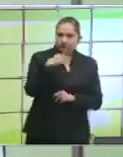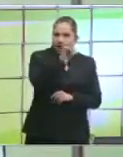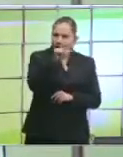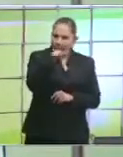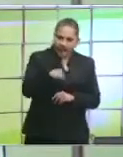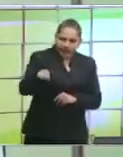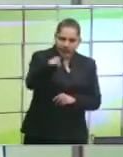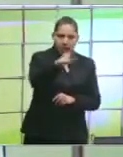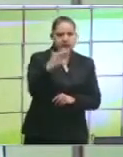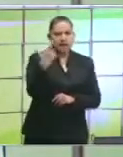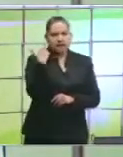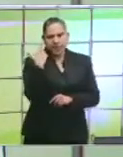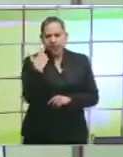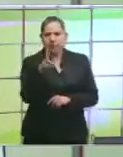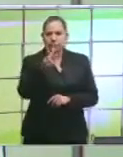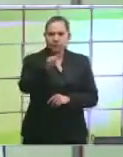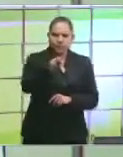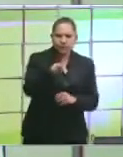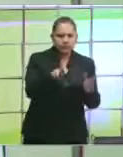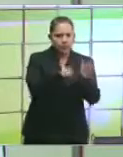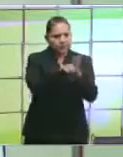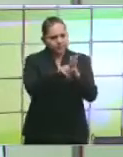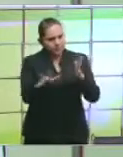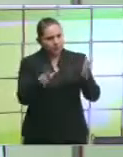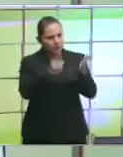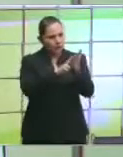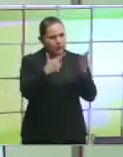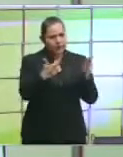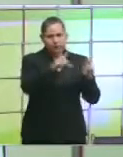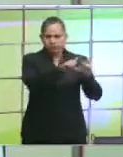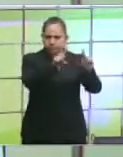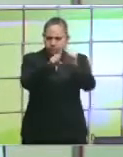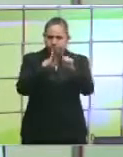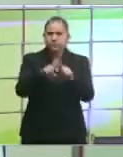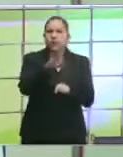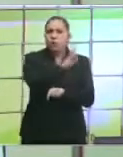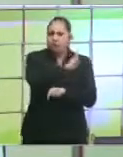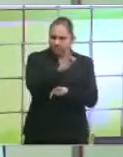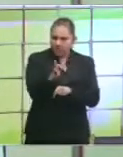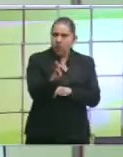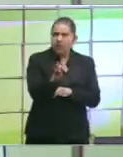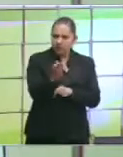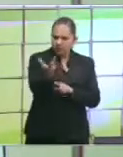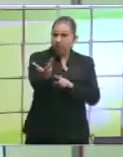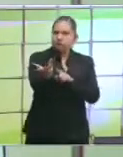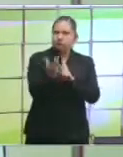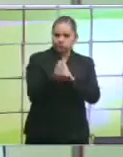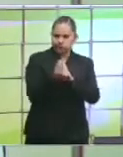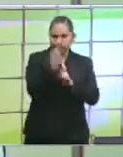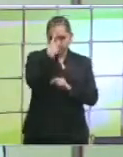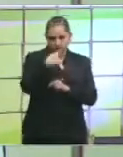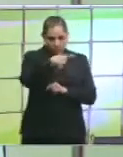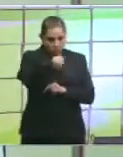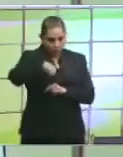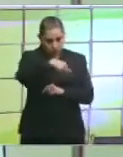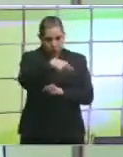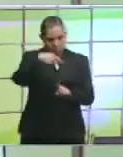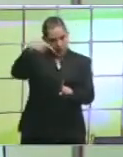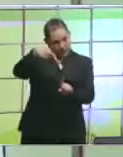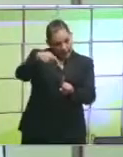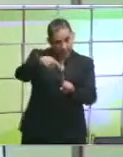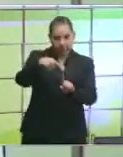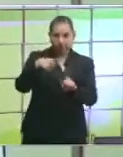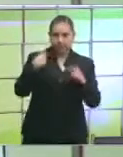escritos o electrónicos que nos manden a una persona constituimos una fuente entrenamos a la fuente y